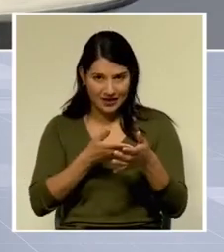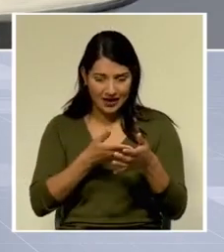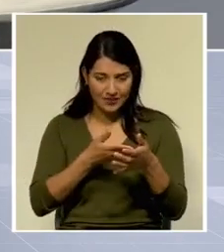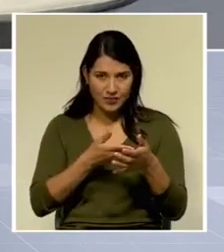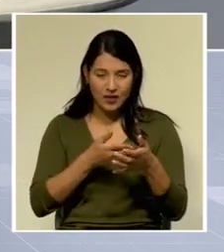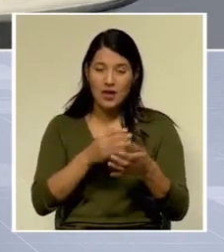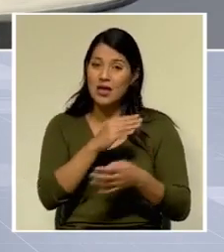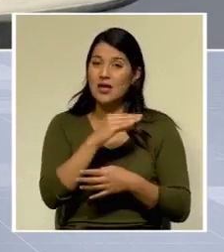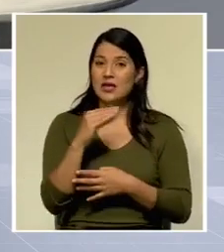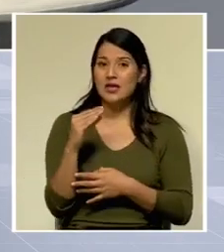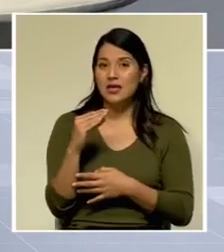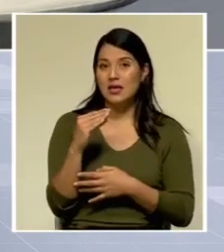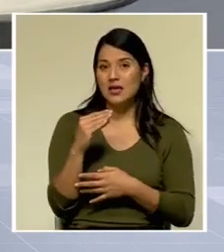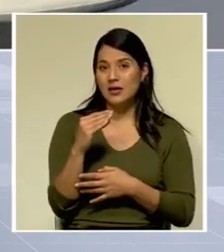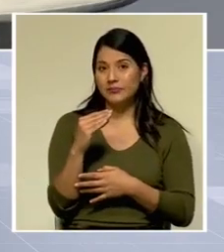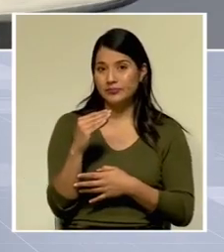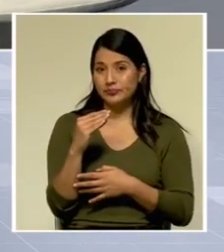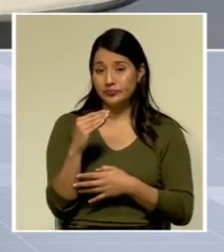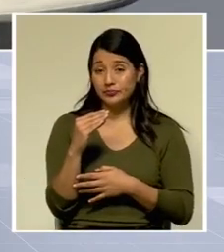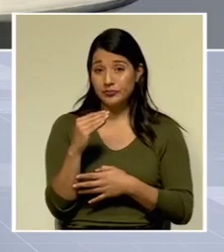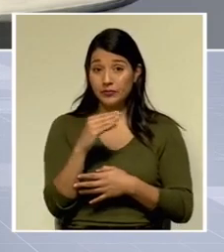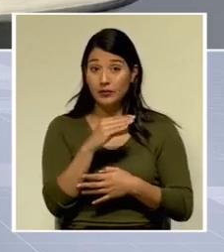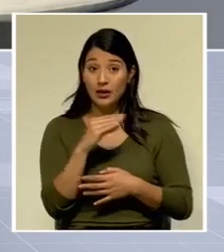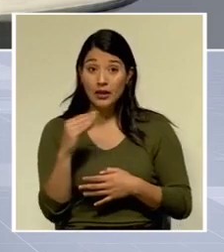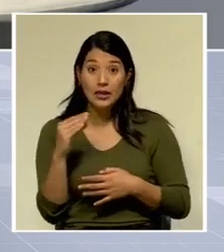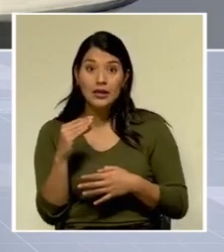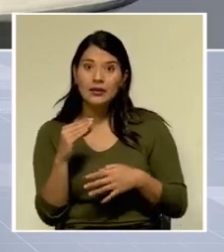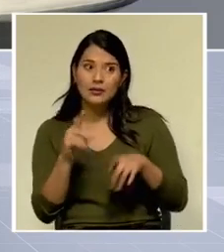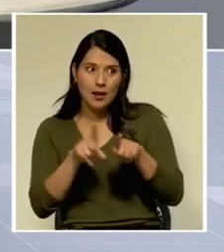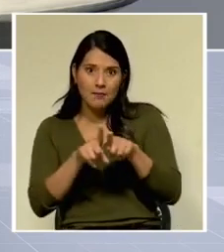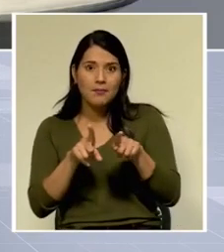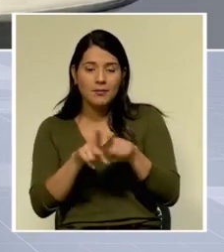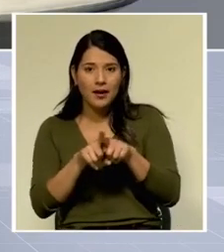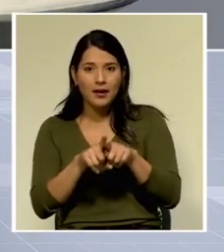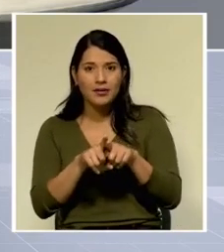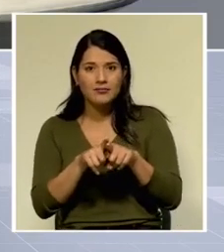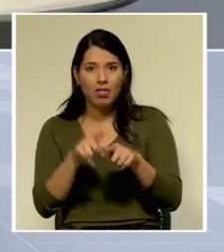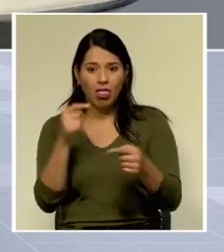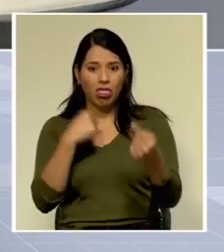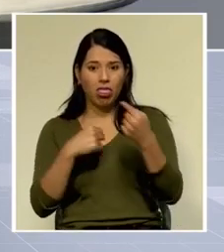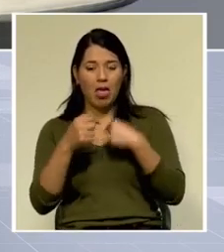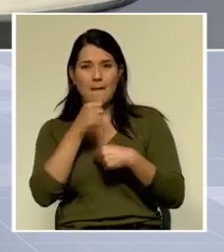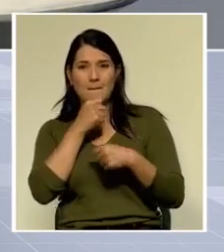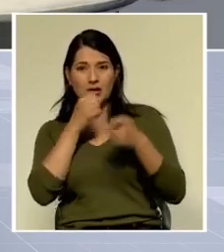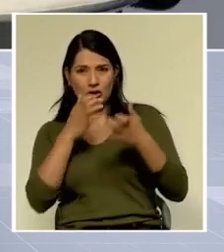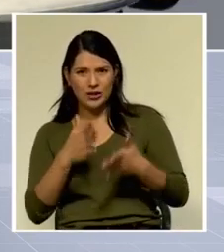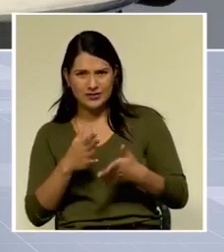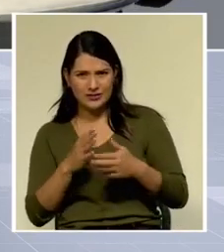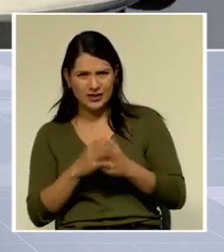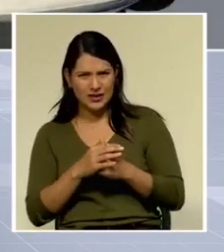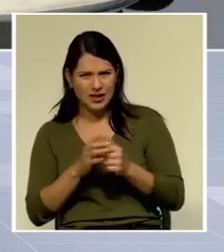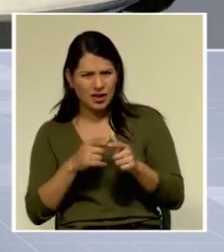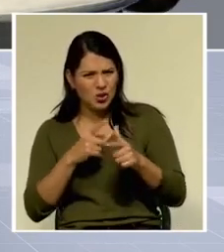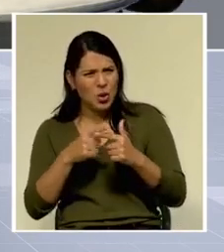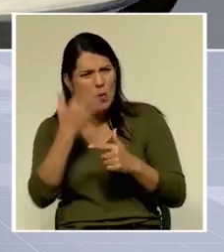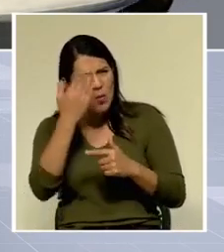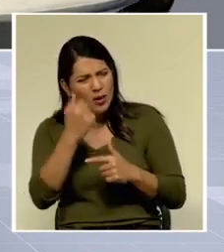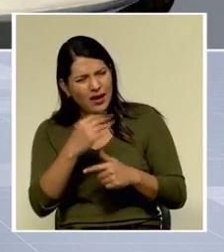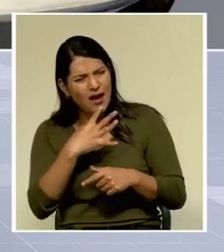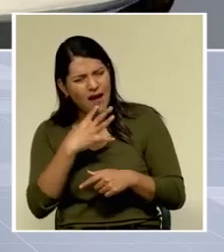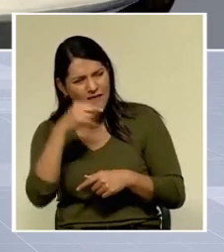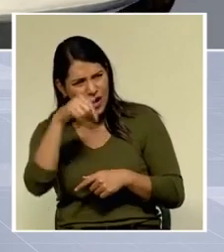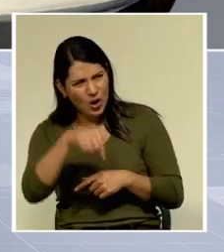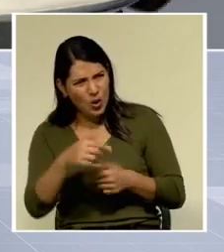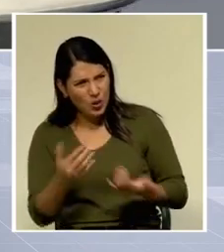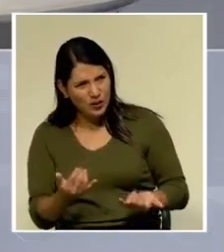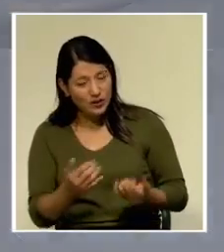obviamente alude a nosotros en el ejercicio del periodismo. ¿Por qué es pertinente entonces verlo ahora? Porque hoy pareciera que uno de